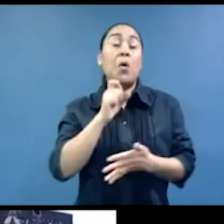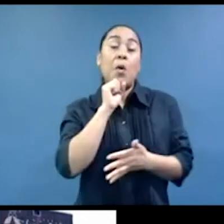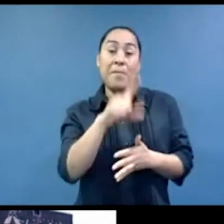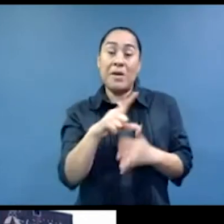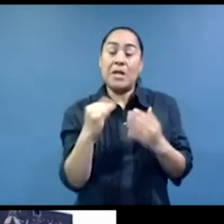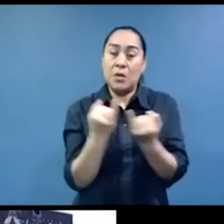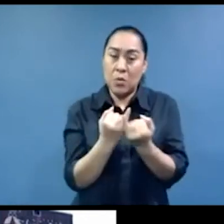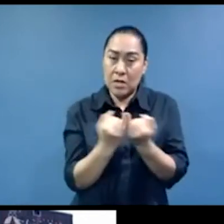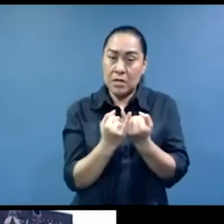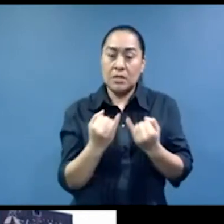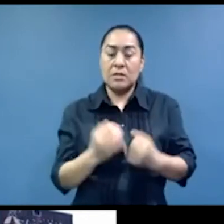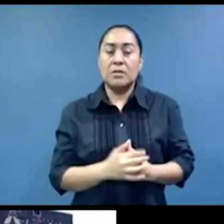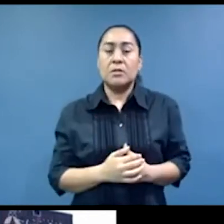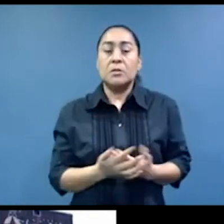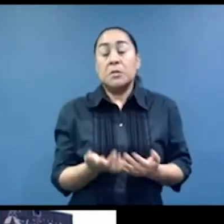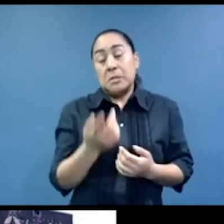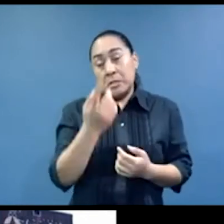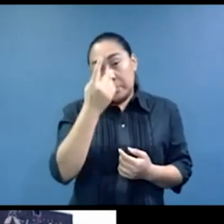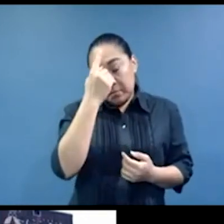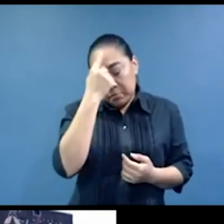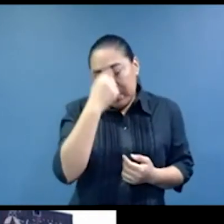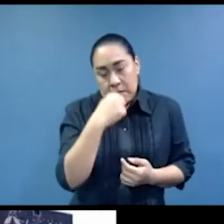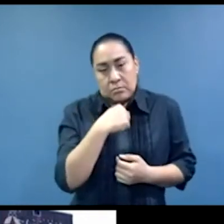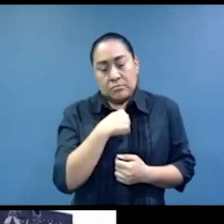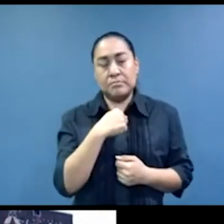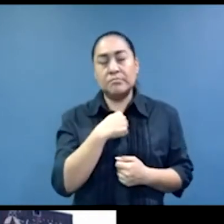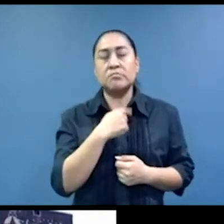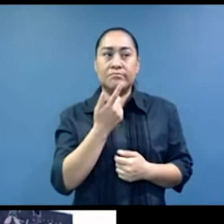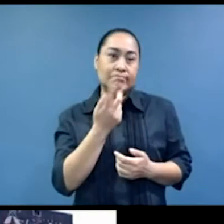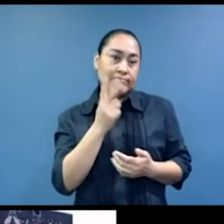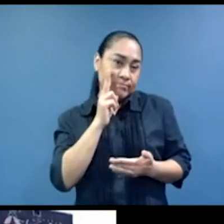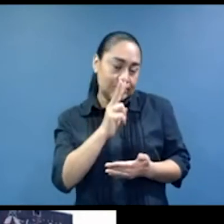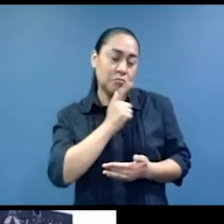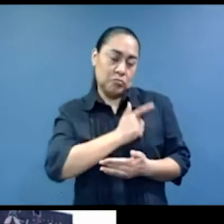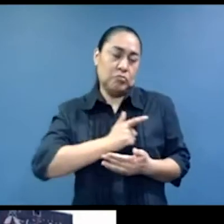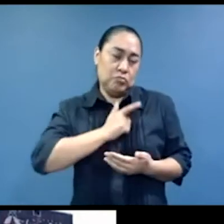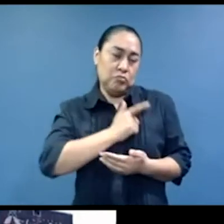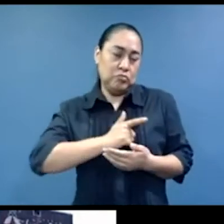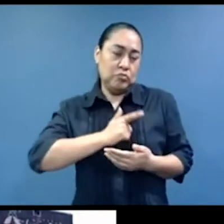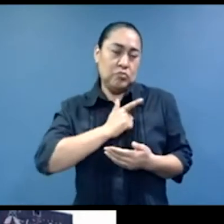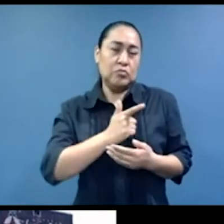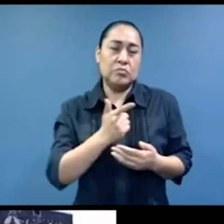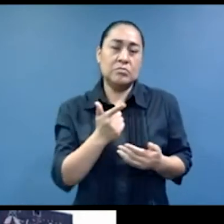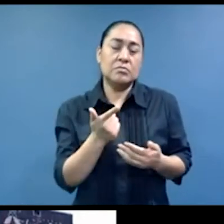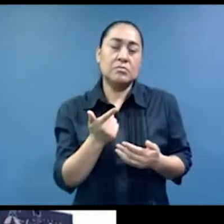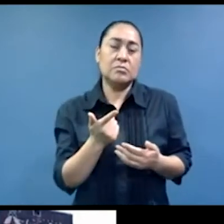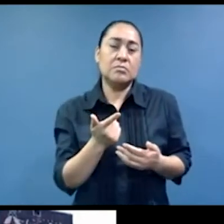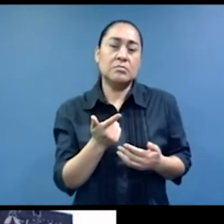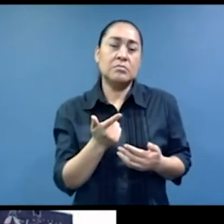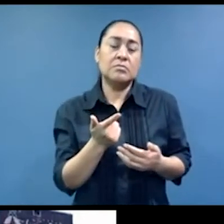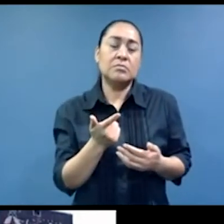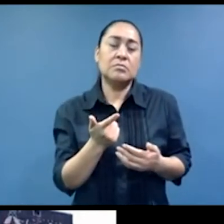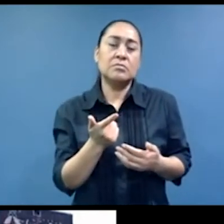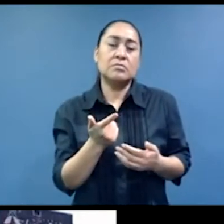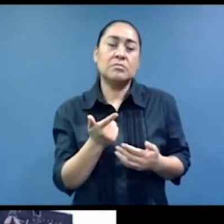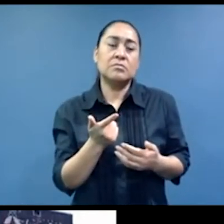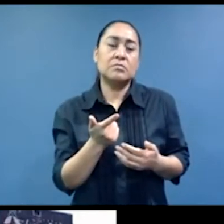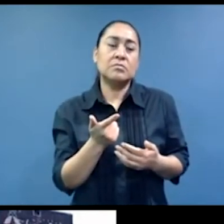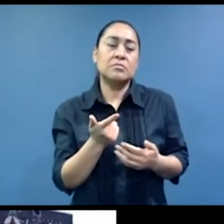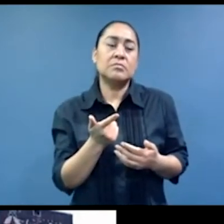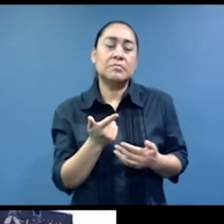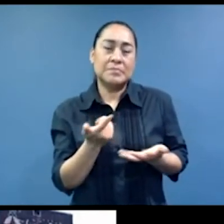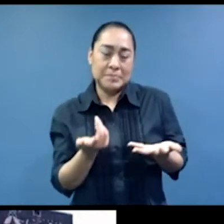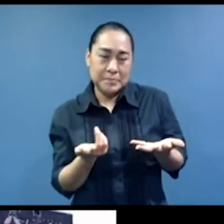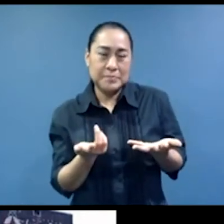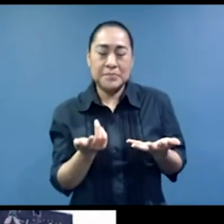Lo que a mí me gusta mucho de esa varios, además, a pesar de ser,